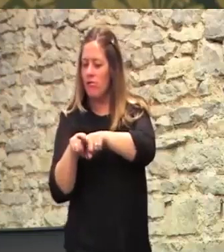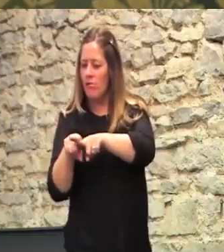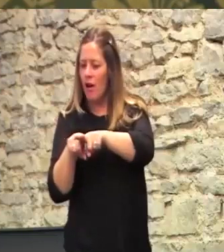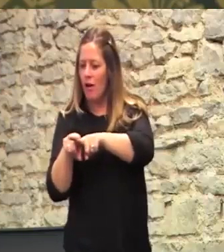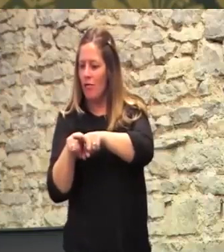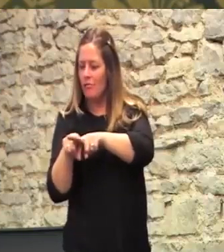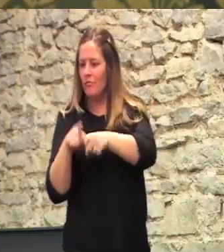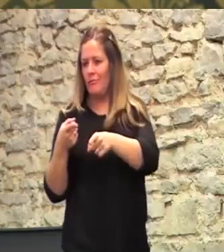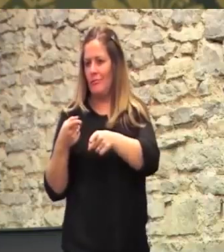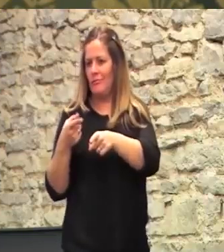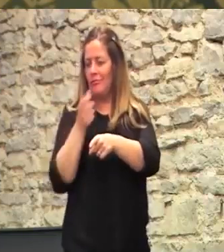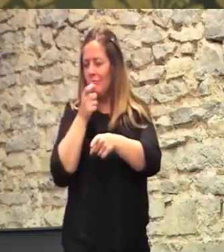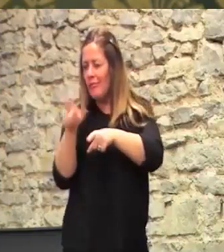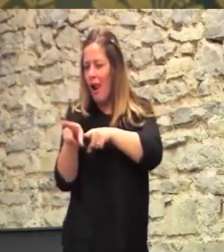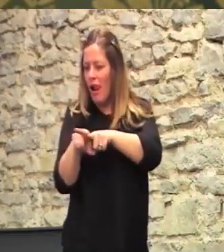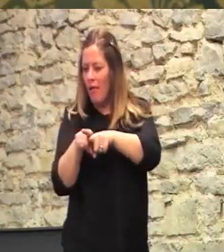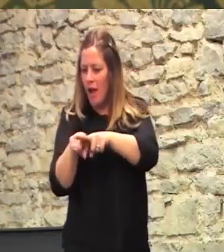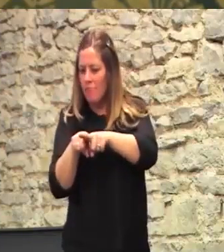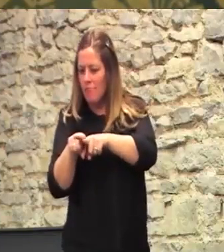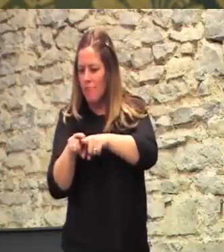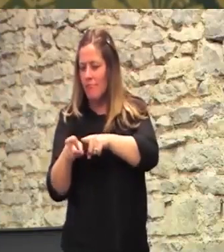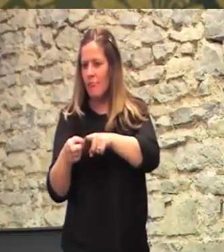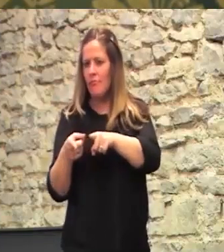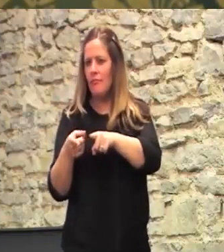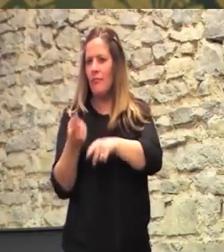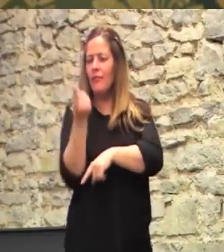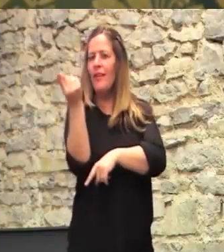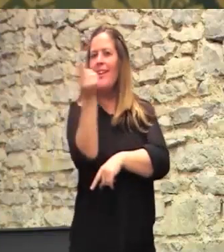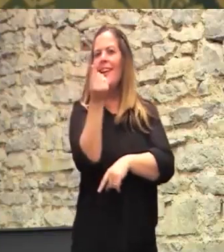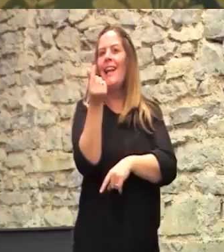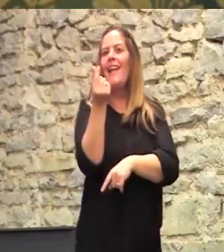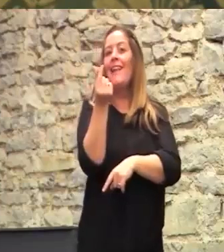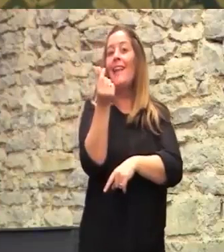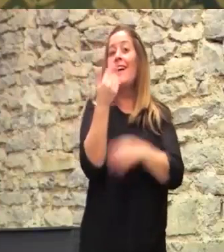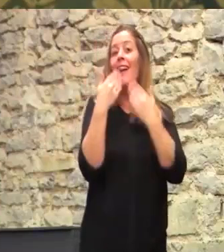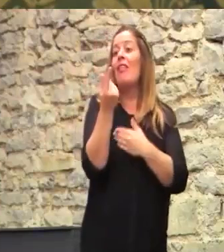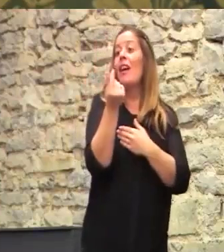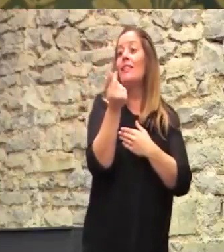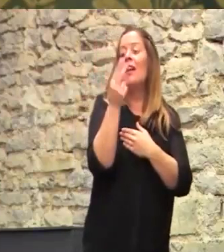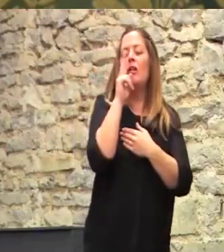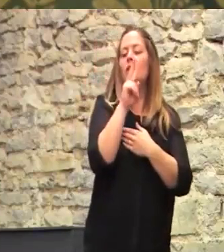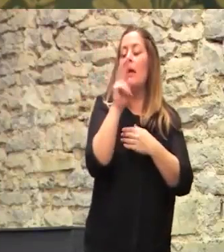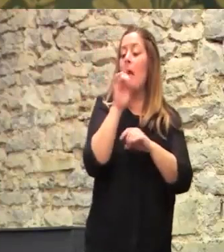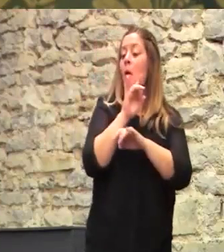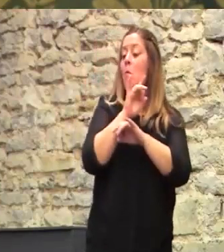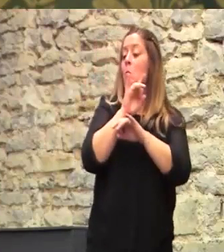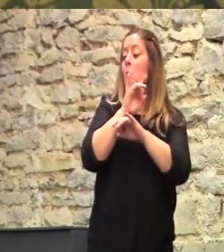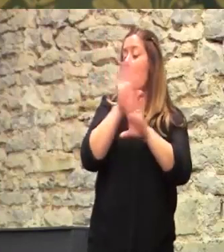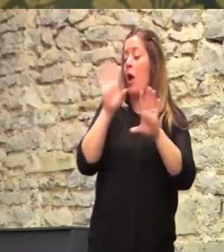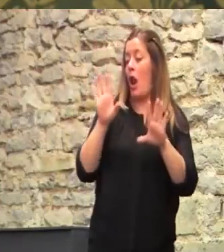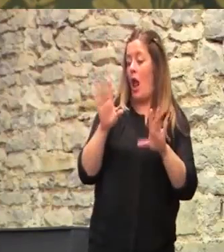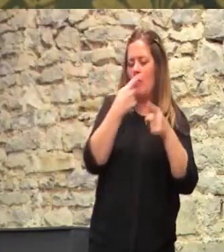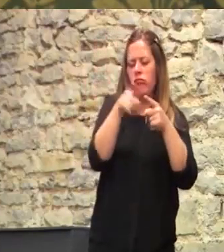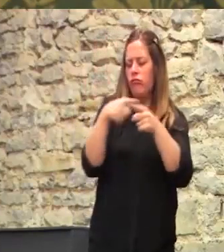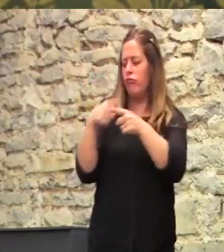bueno que estén se ve con claridad muchas cosas cuando hay que manejar dinero